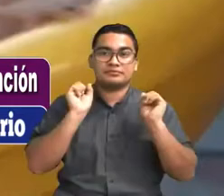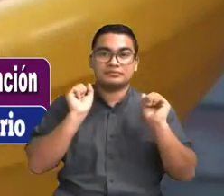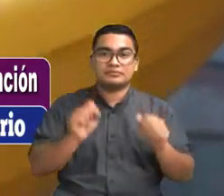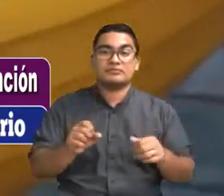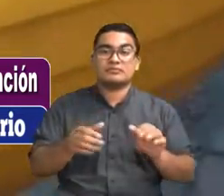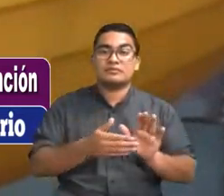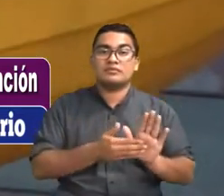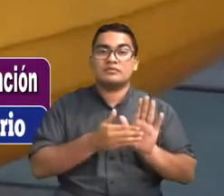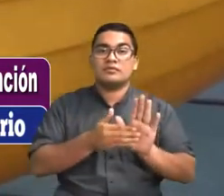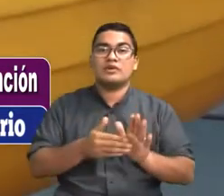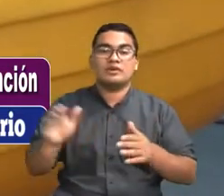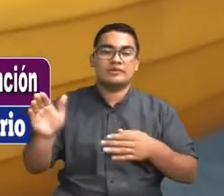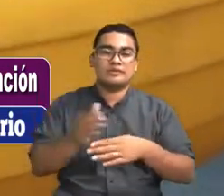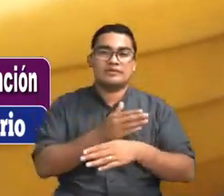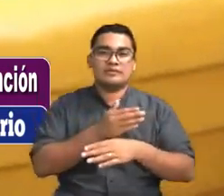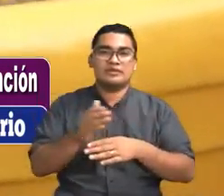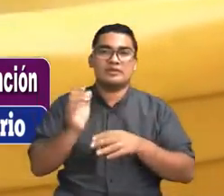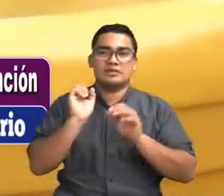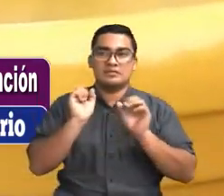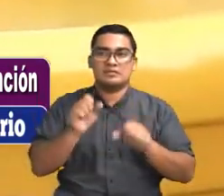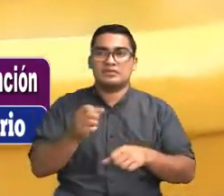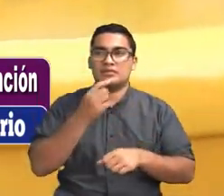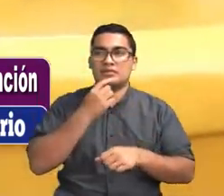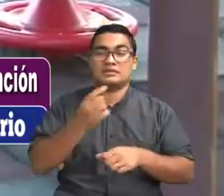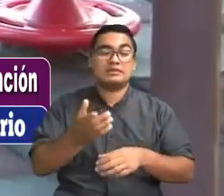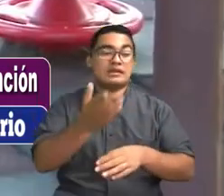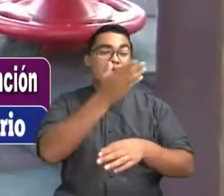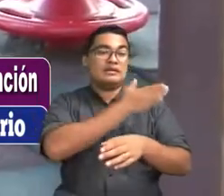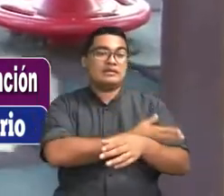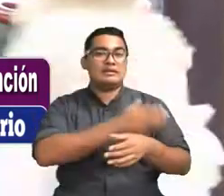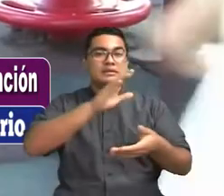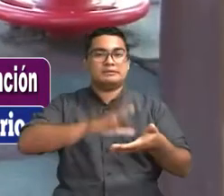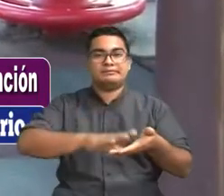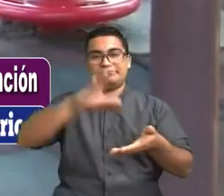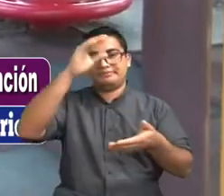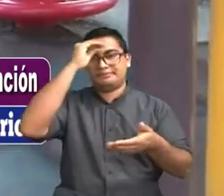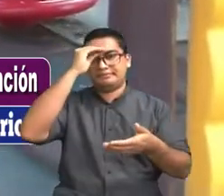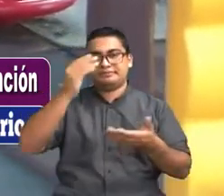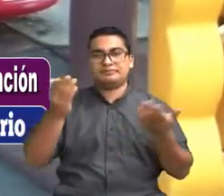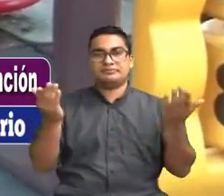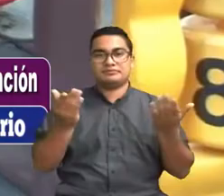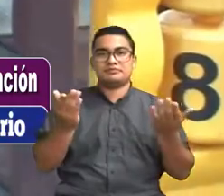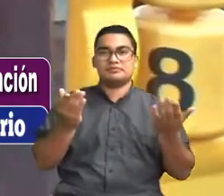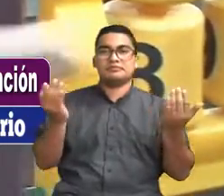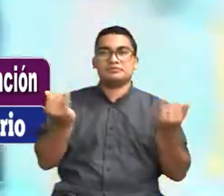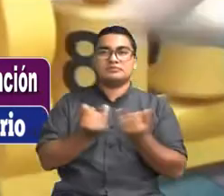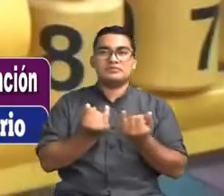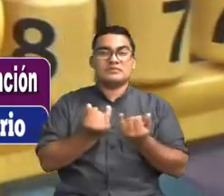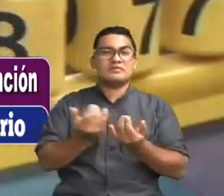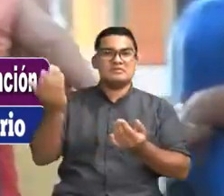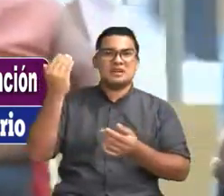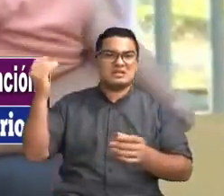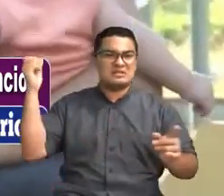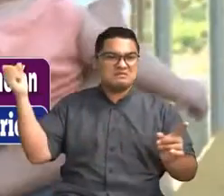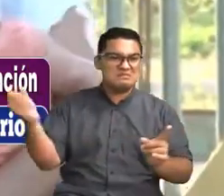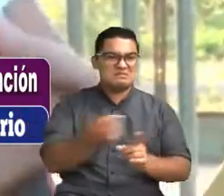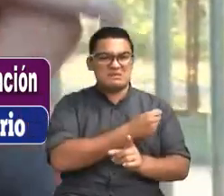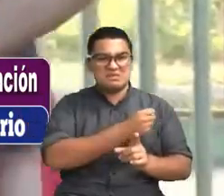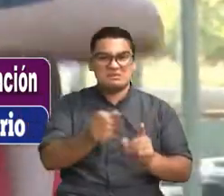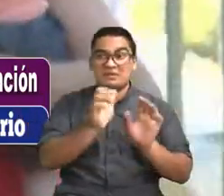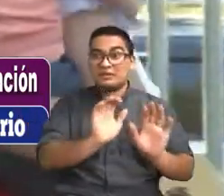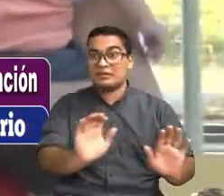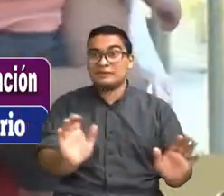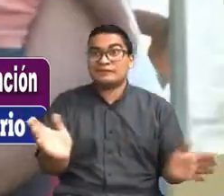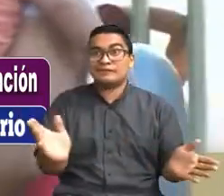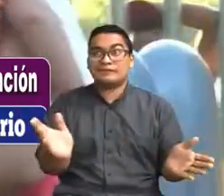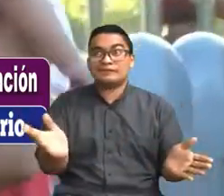modelo de crianza distinto al que aprendimos en otras épocas, que era a través del castigo físico que el niño aprendía.